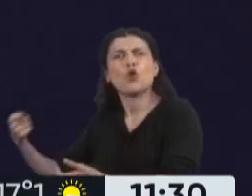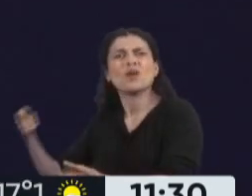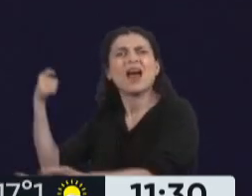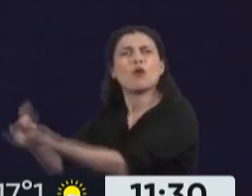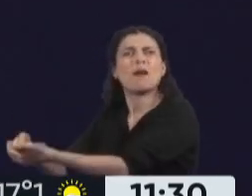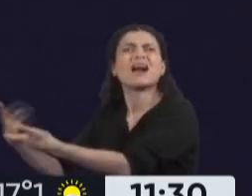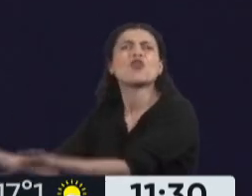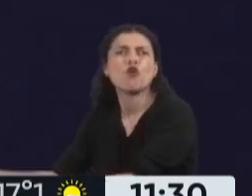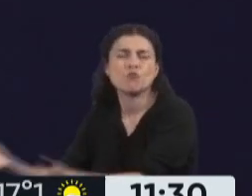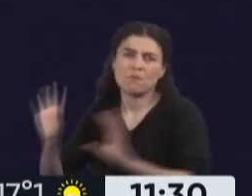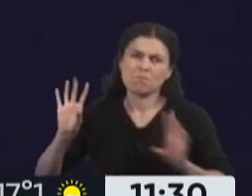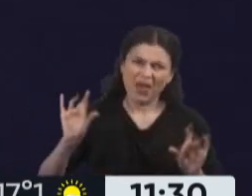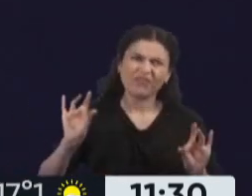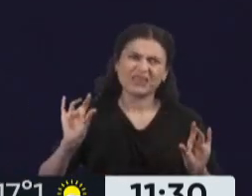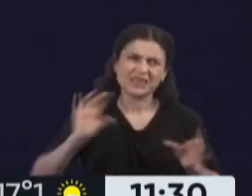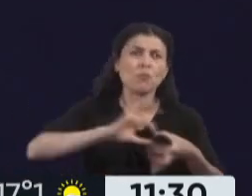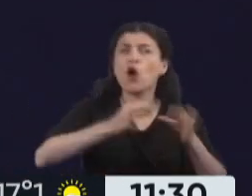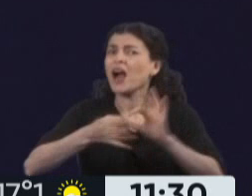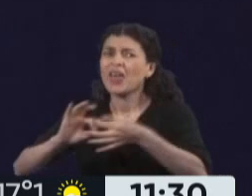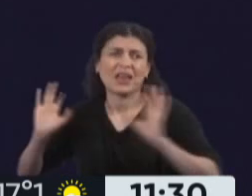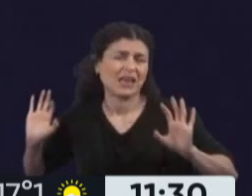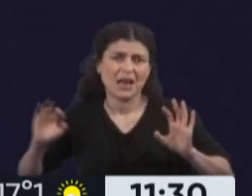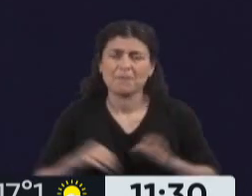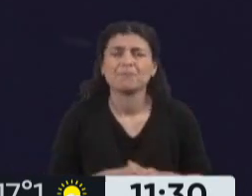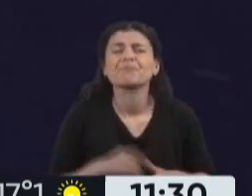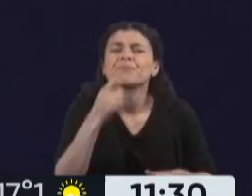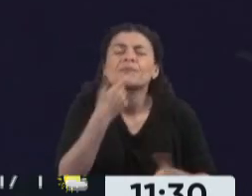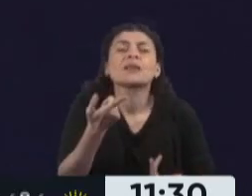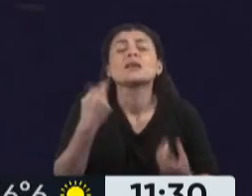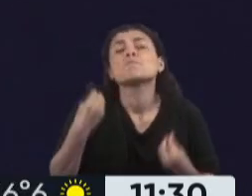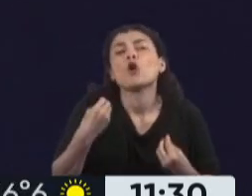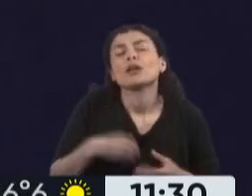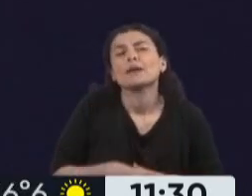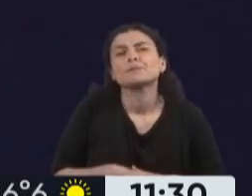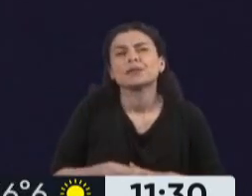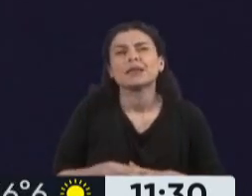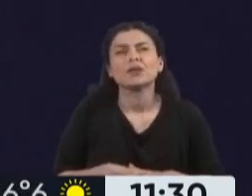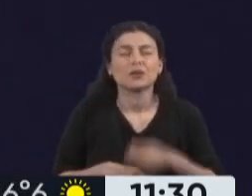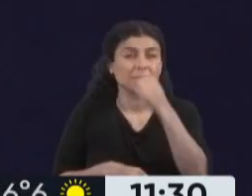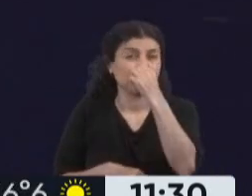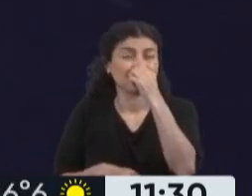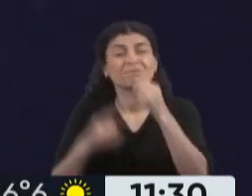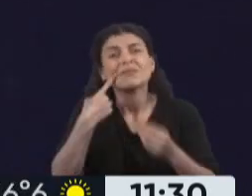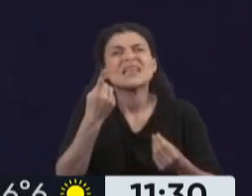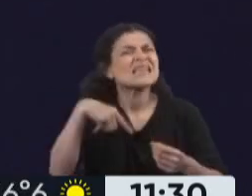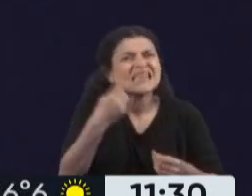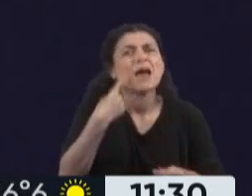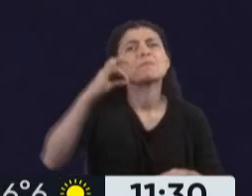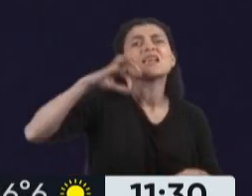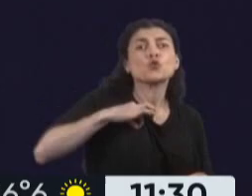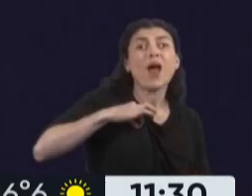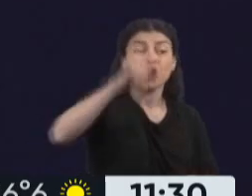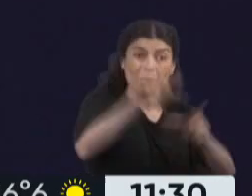recibir más dinero en términos reales. ¿Por qué? Bueno, básicamente porque un pedazo de su salario va destinado al sistema